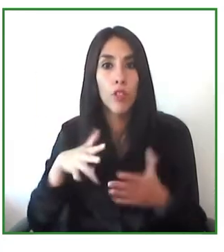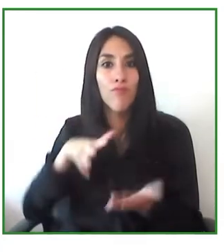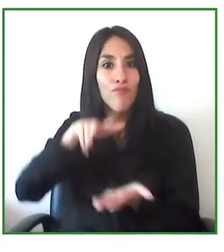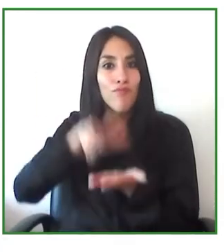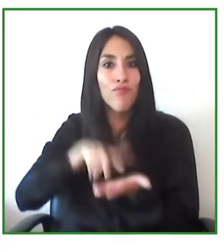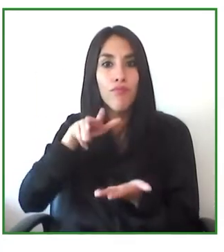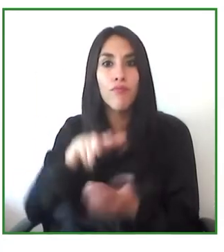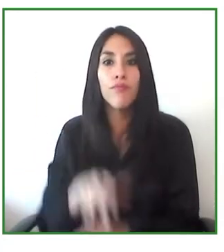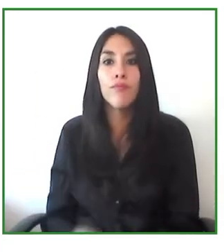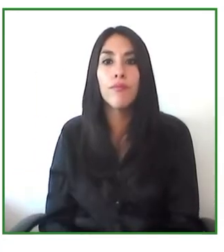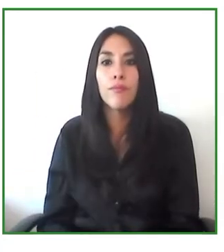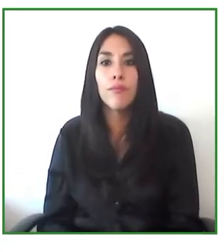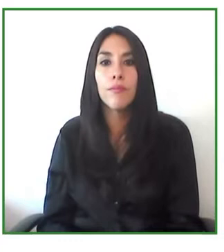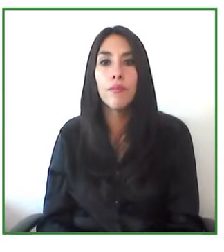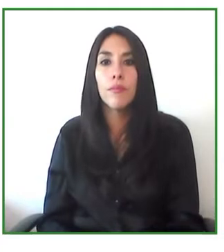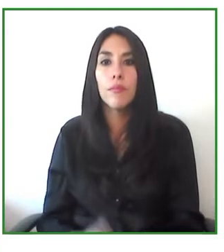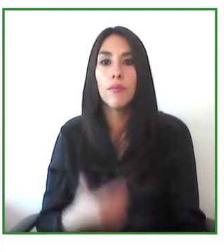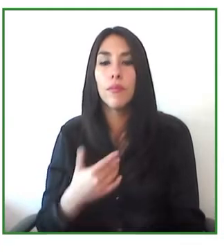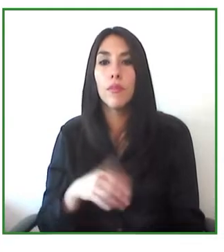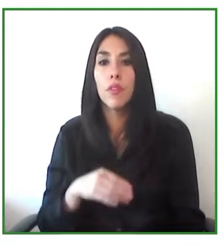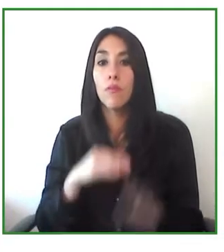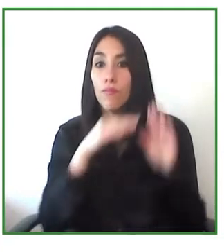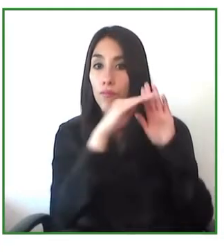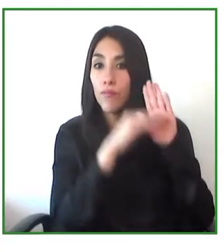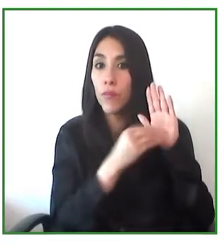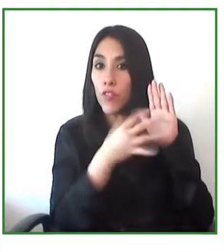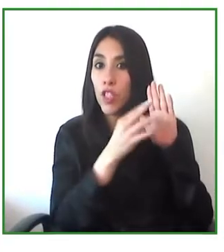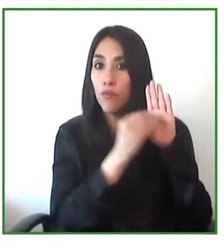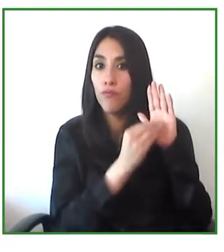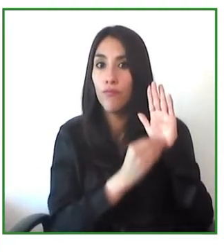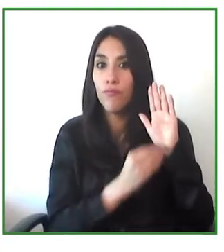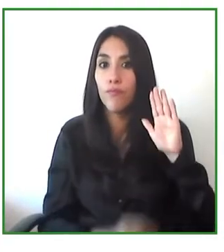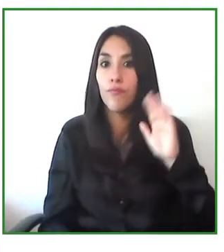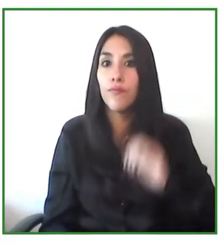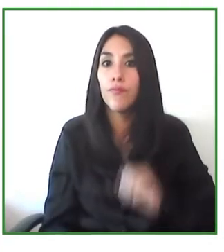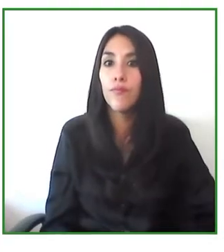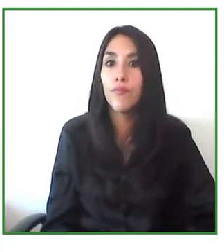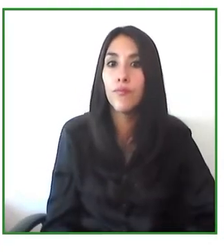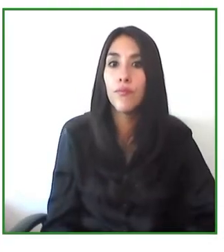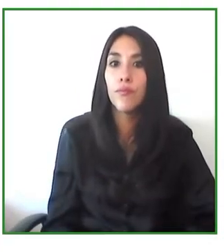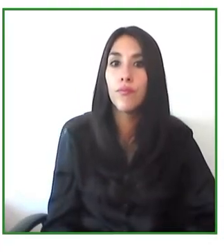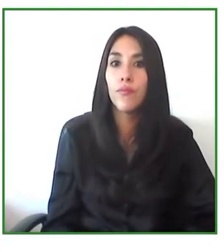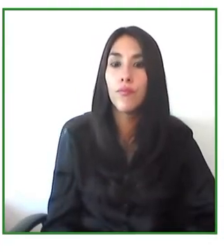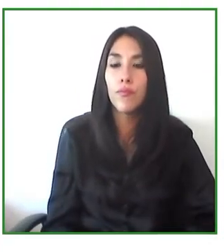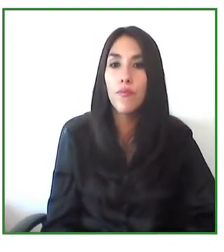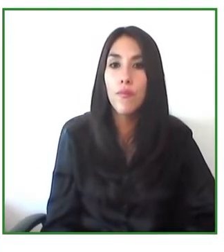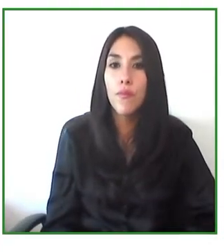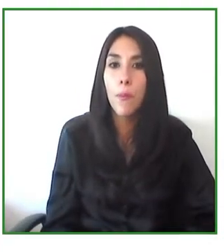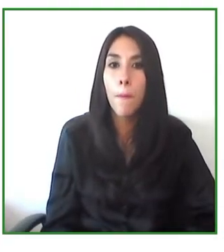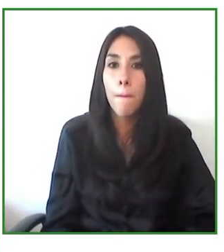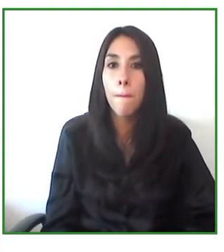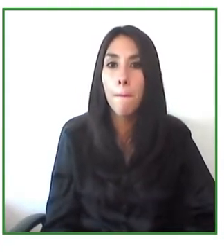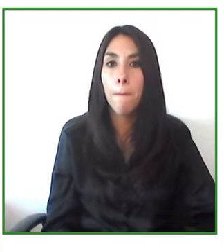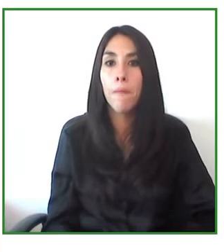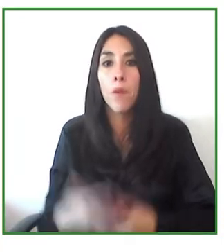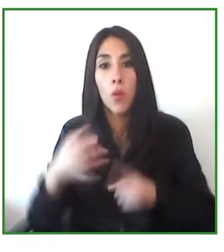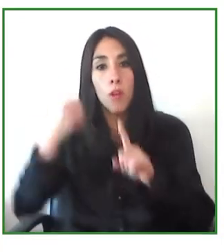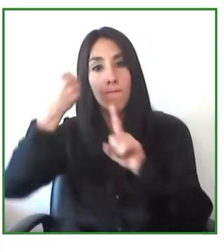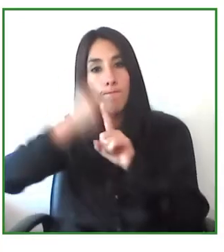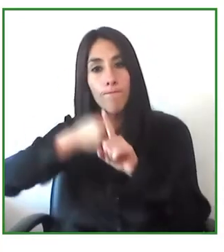toma de conciencia, estamos haciendo incidencia en el enfoque de derechos, y el artículo 9,